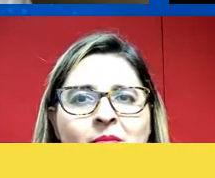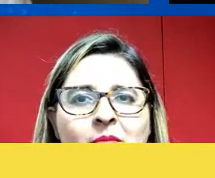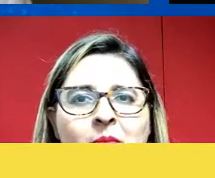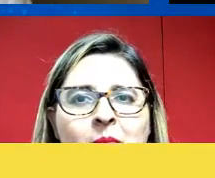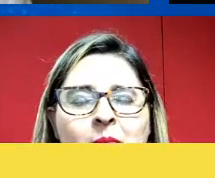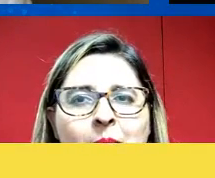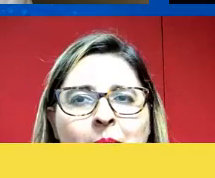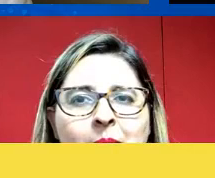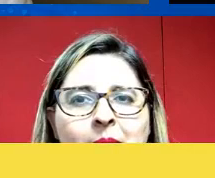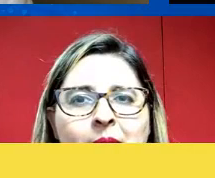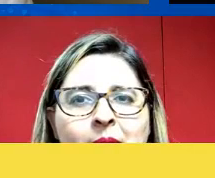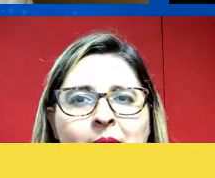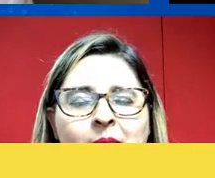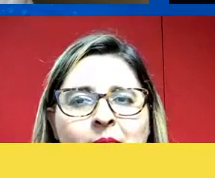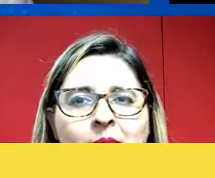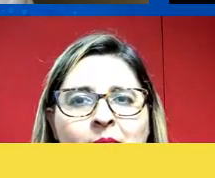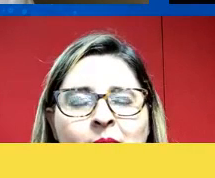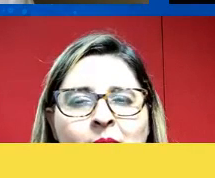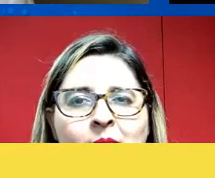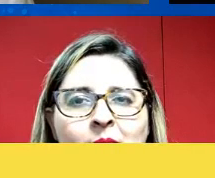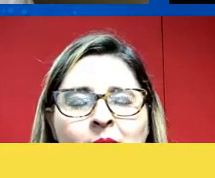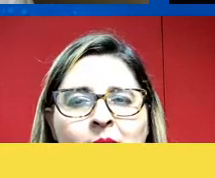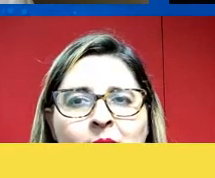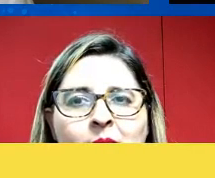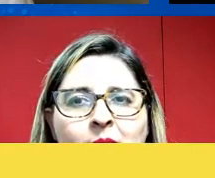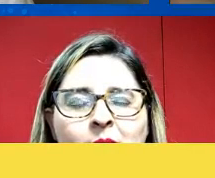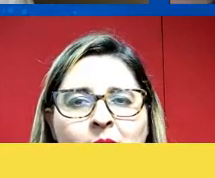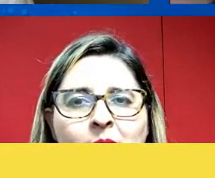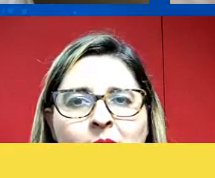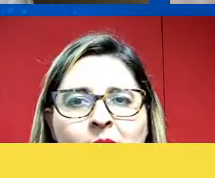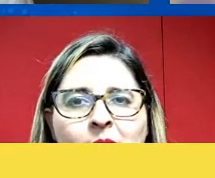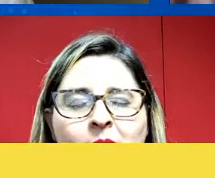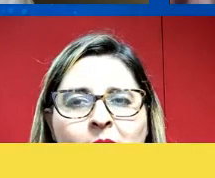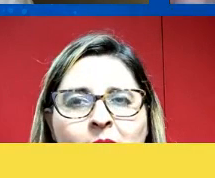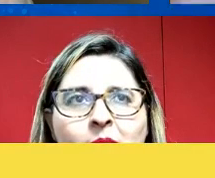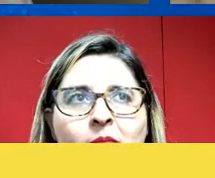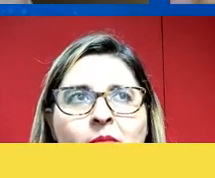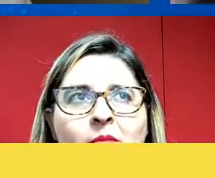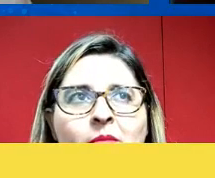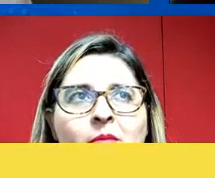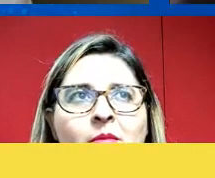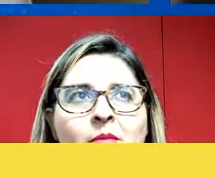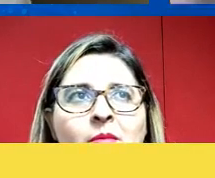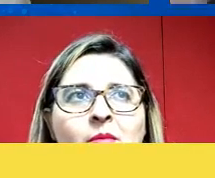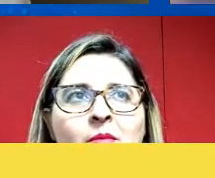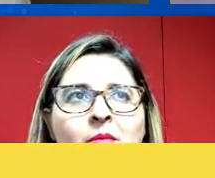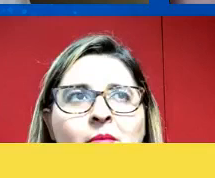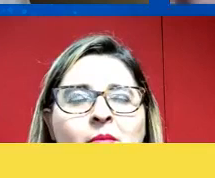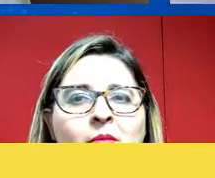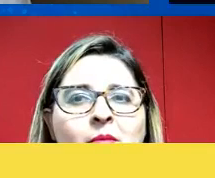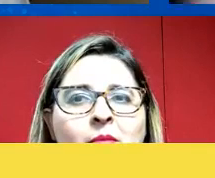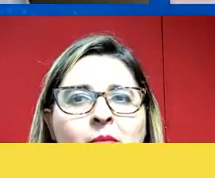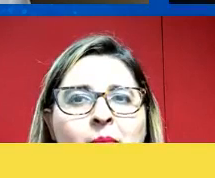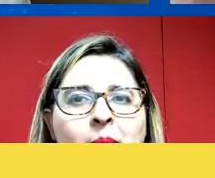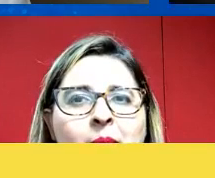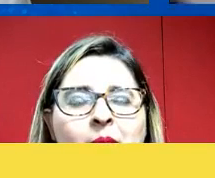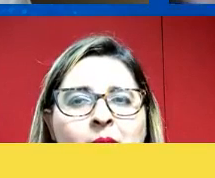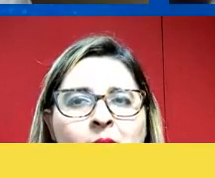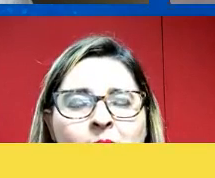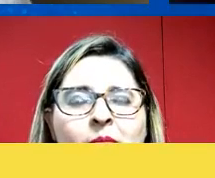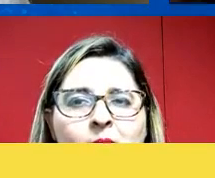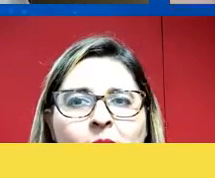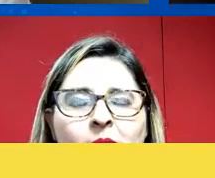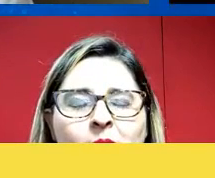exista civilización. Entonces, civilización ya habla de este nivel, pues, o sea, conversando,